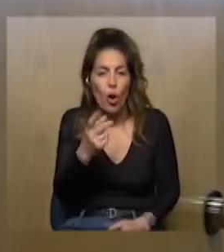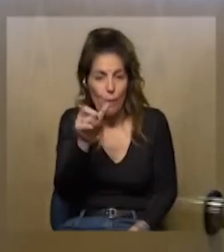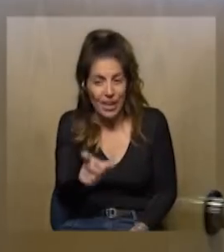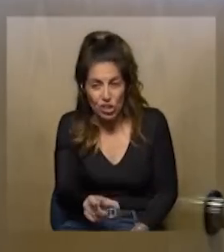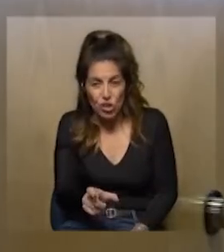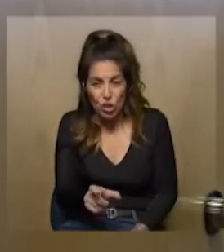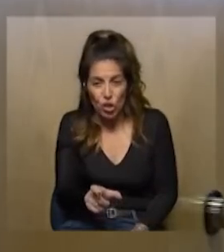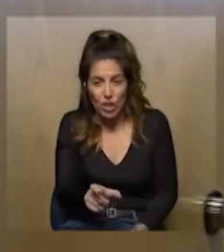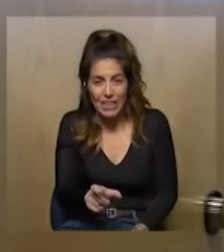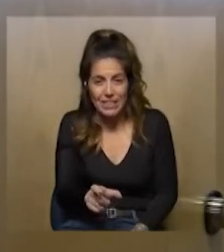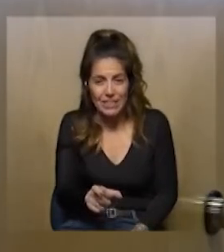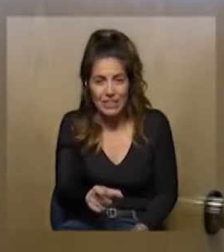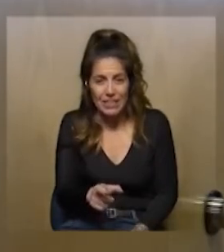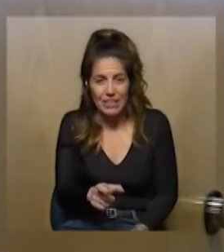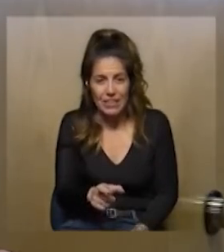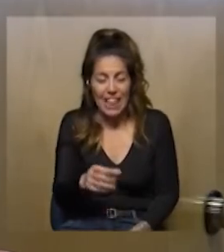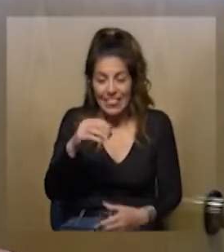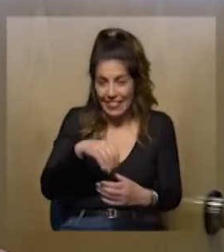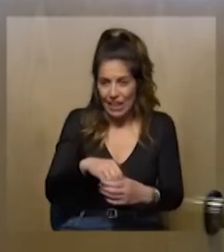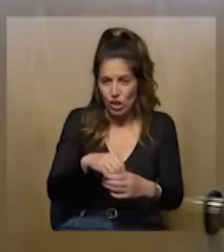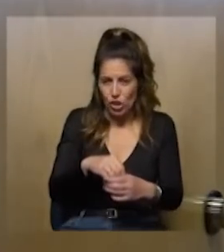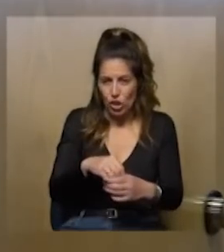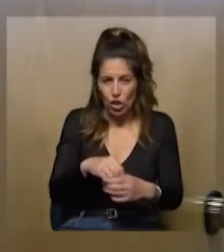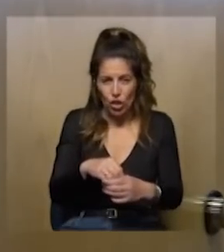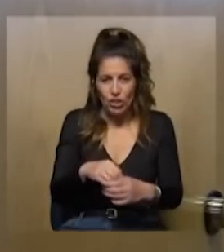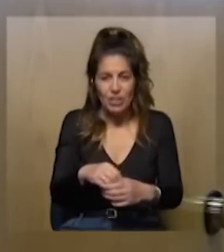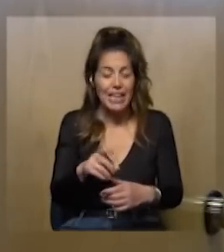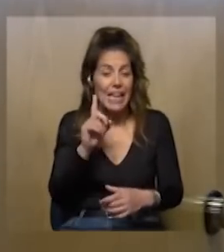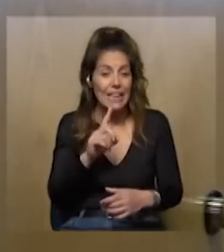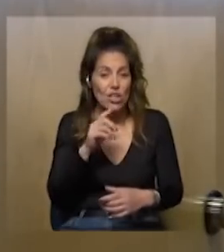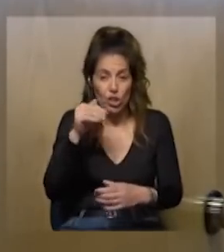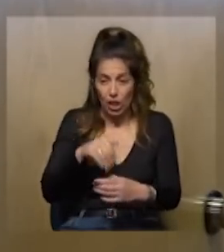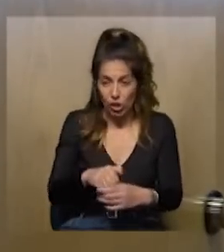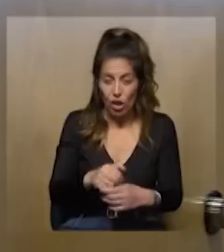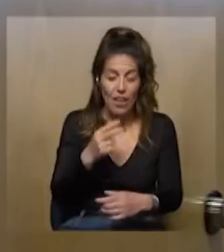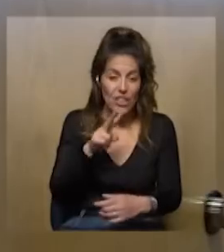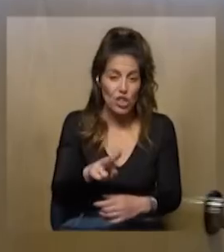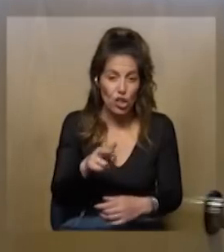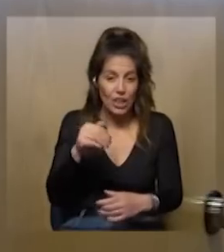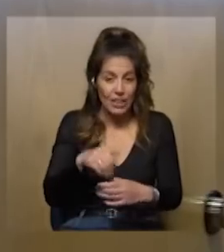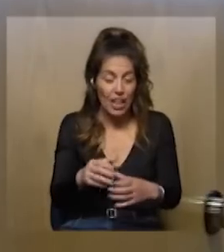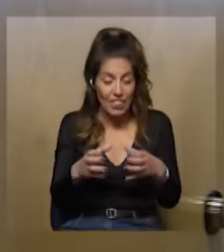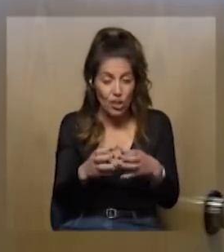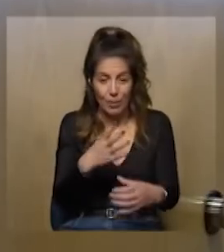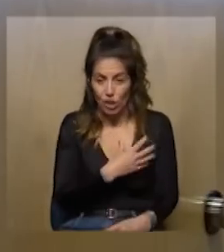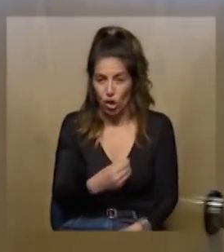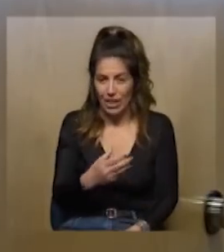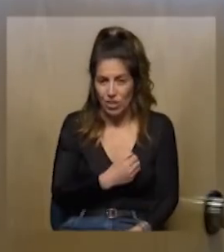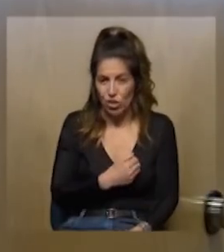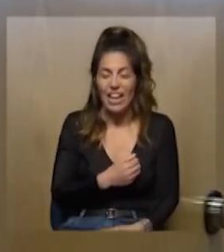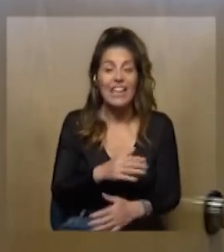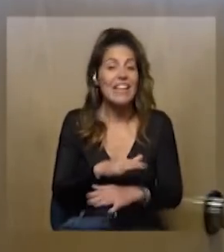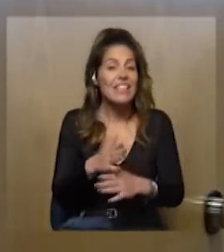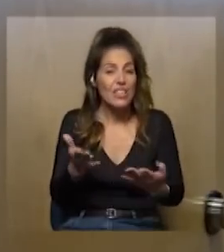que que figuran dentro la dentro de lo que es elector la intención del electorado la visión del electorado dentro del partido Nacional que es bueno En